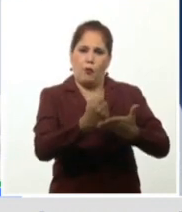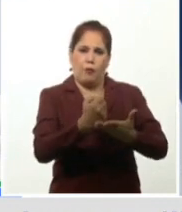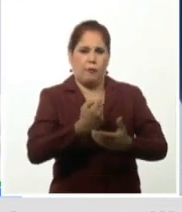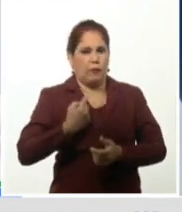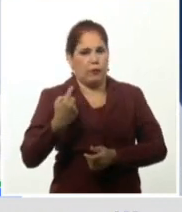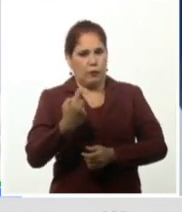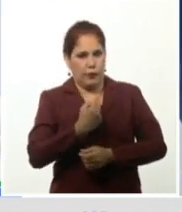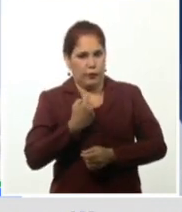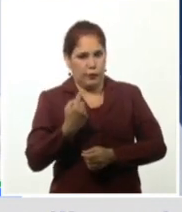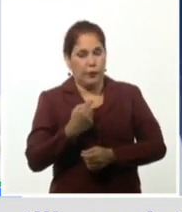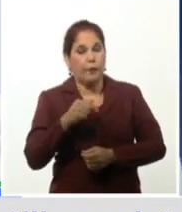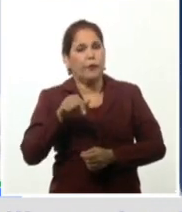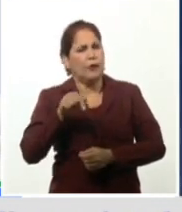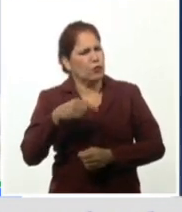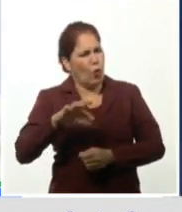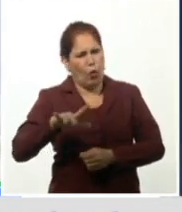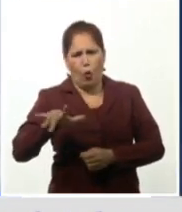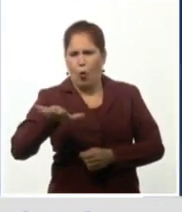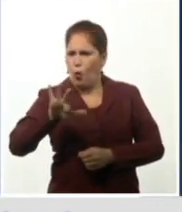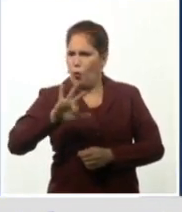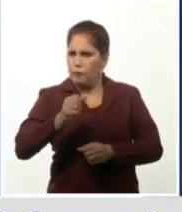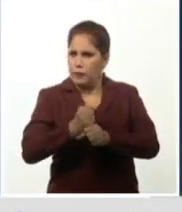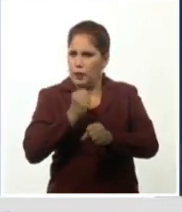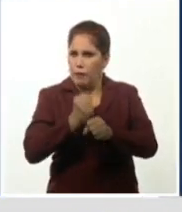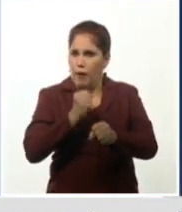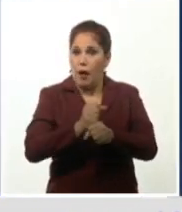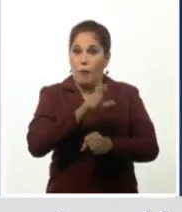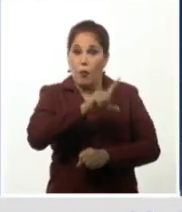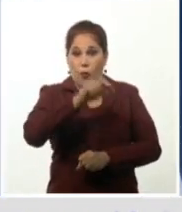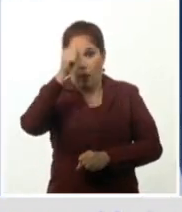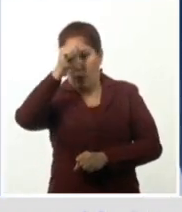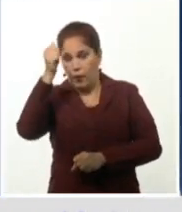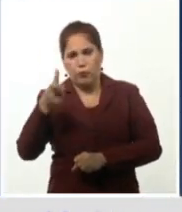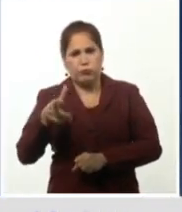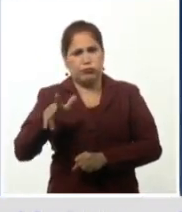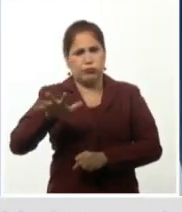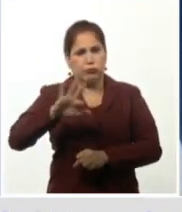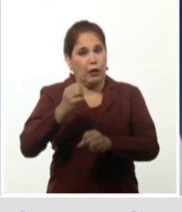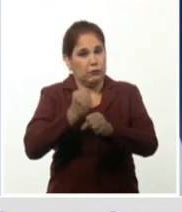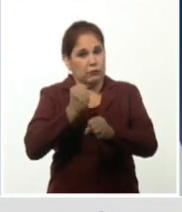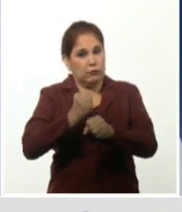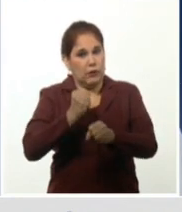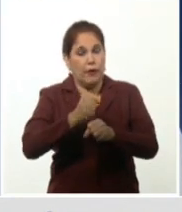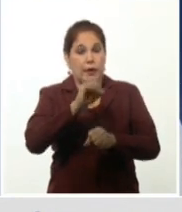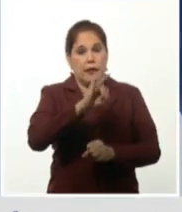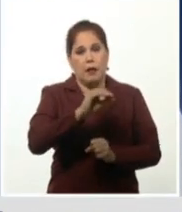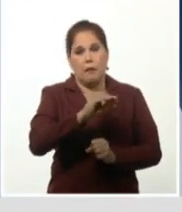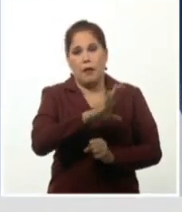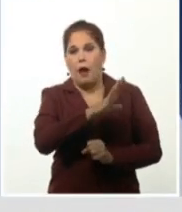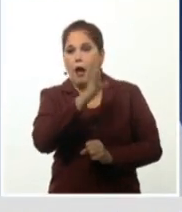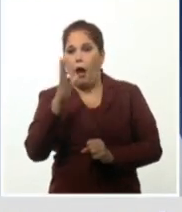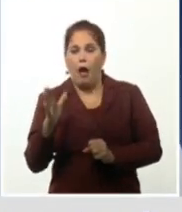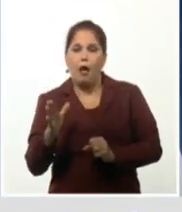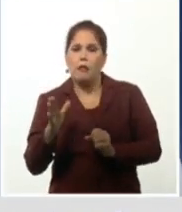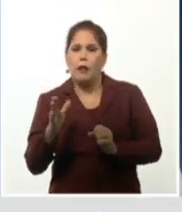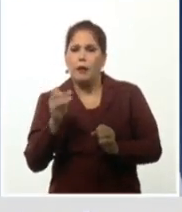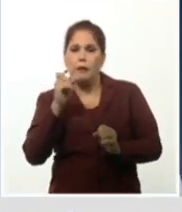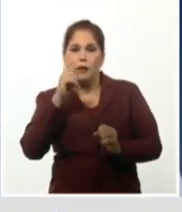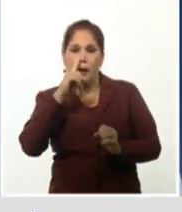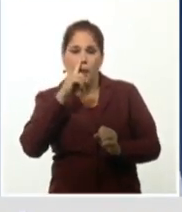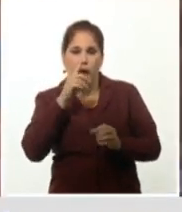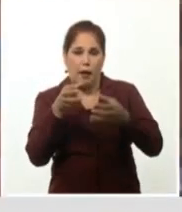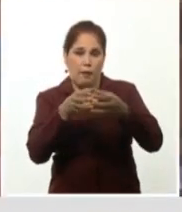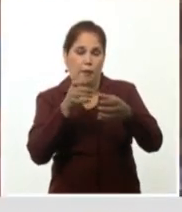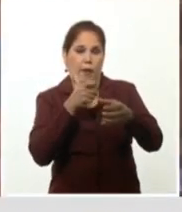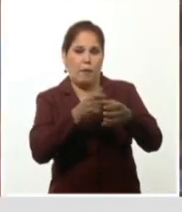Nosotros estamos aquí todos los días, trabajamos de lunes a domingo, sobre todo de 7 de la mañana hasta que termina el último sujeto